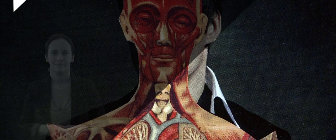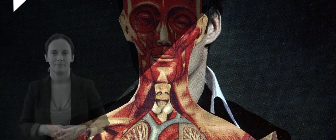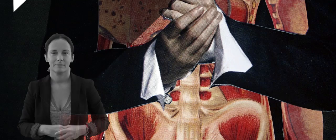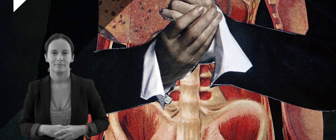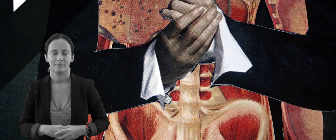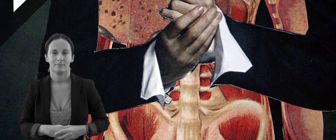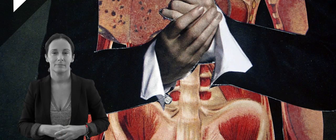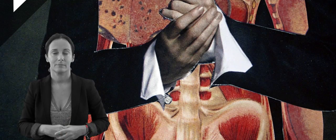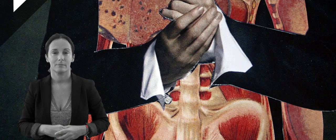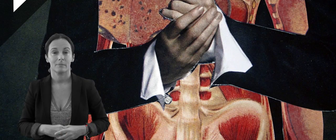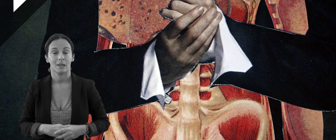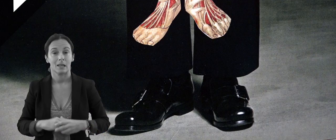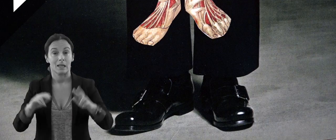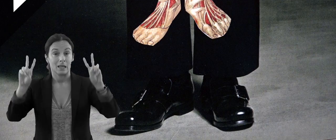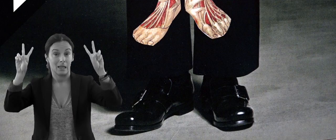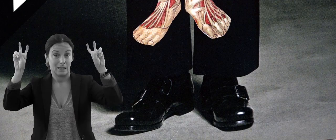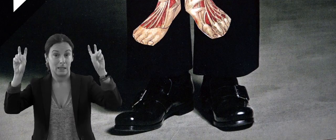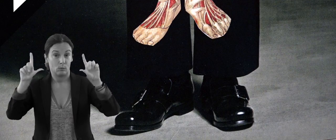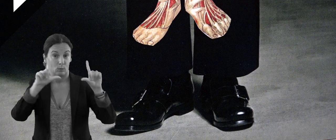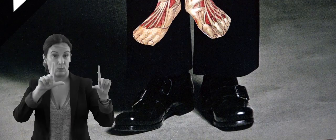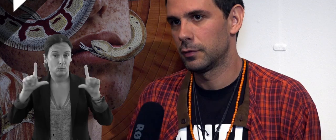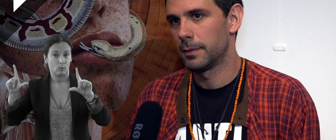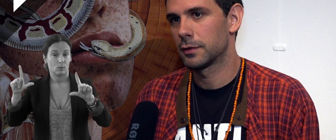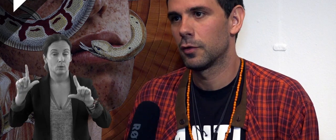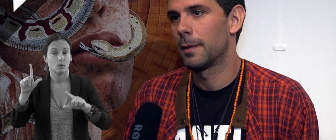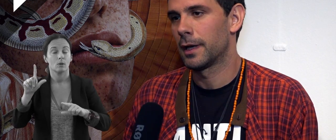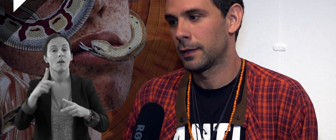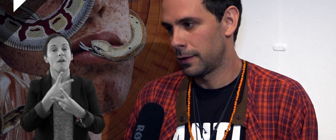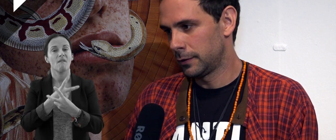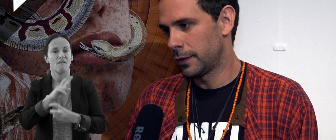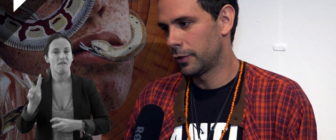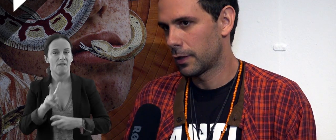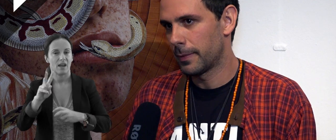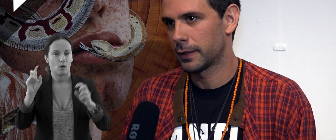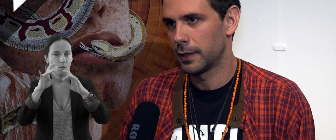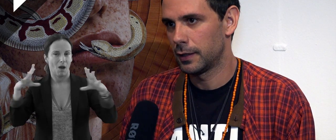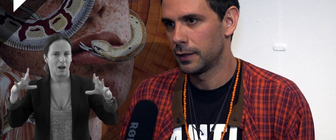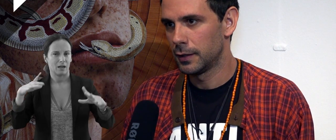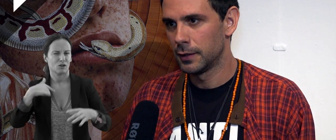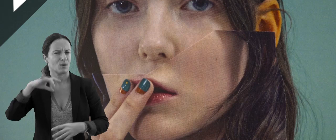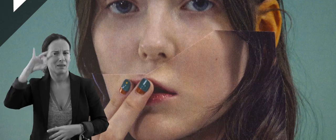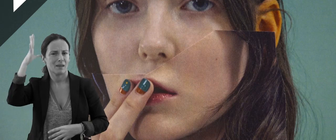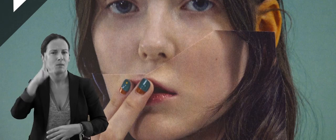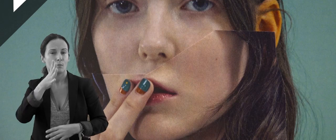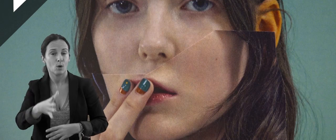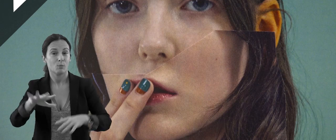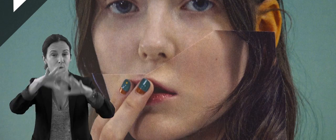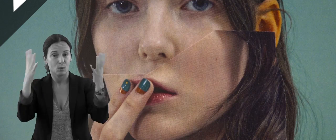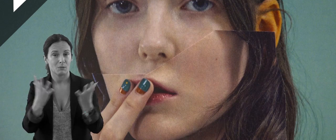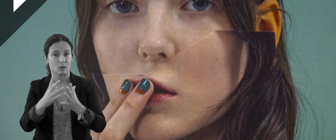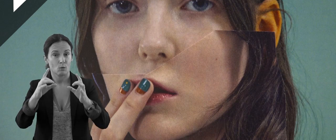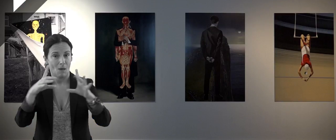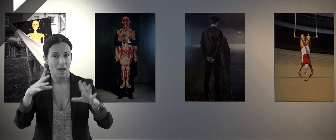La idea del veneno mágico es la magia del universo, la magia del interior, la magia de... Está en tu